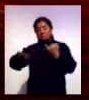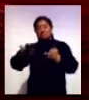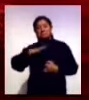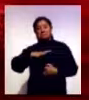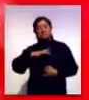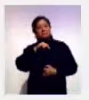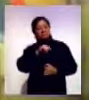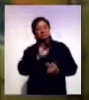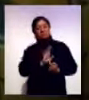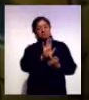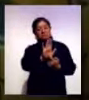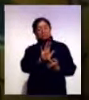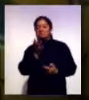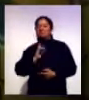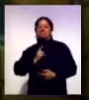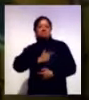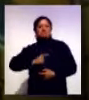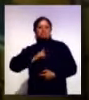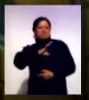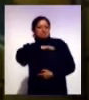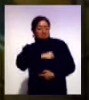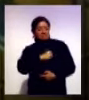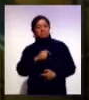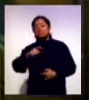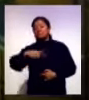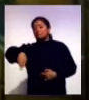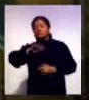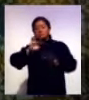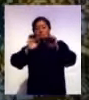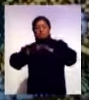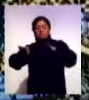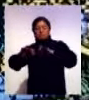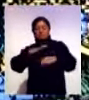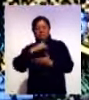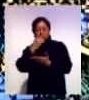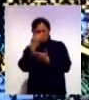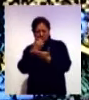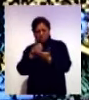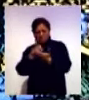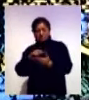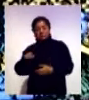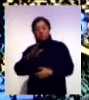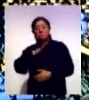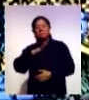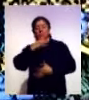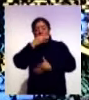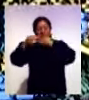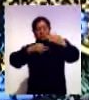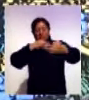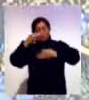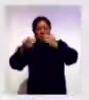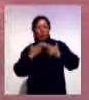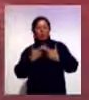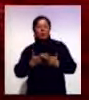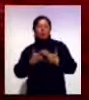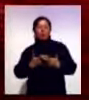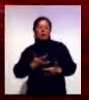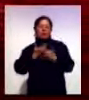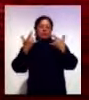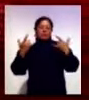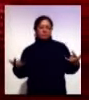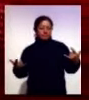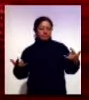gustó bastante. El trabajo de los artesanos incluyó también el diseño, en el cual se promueve la riqueza artesanal de Tlaxcala. En el